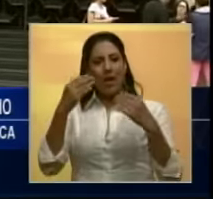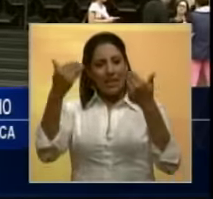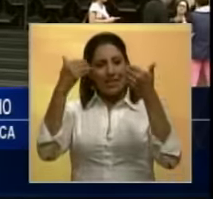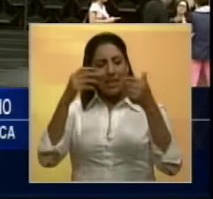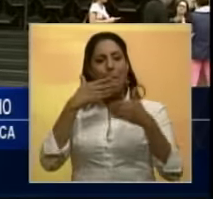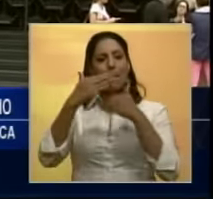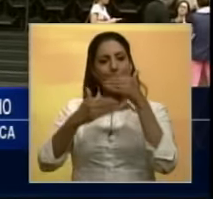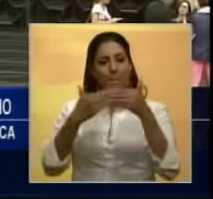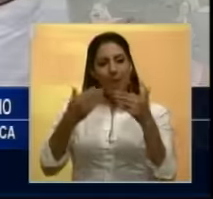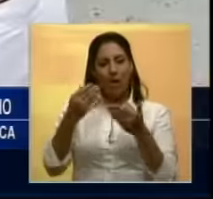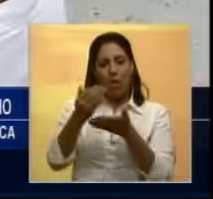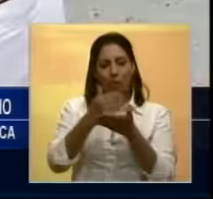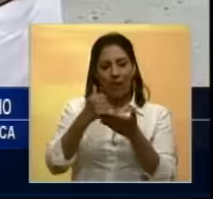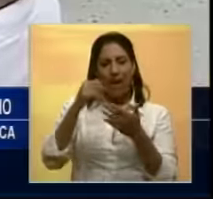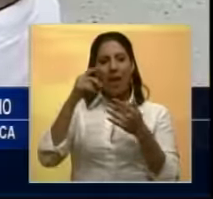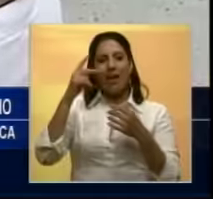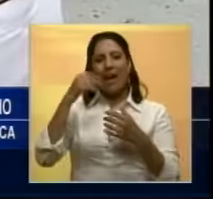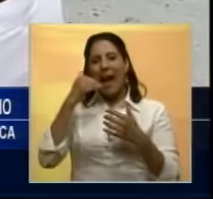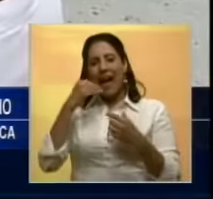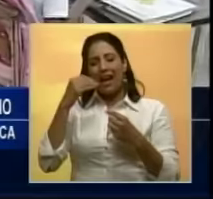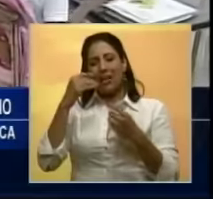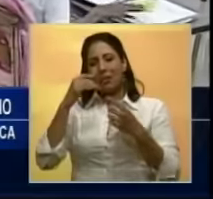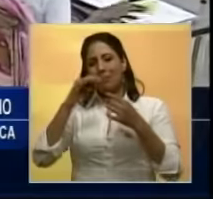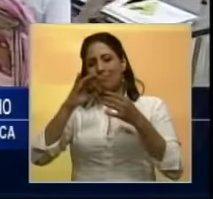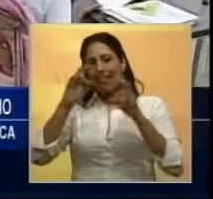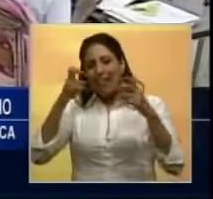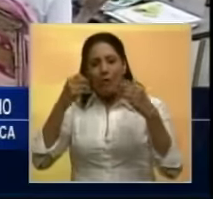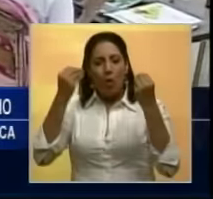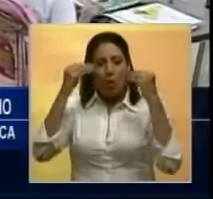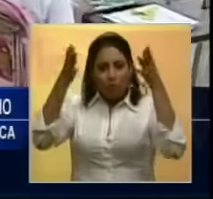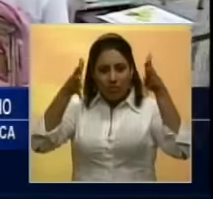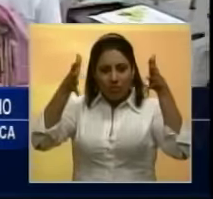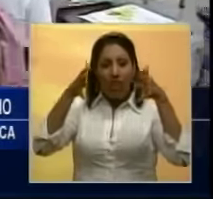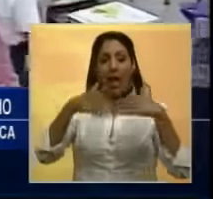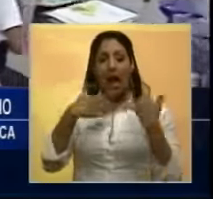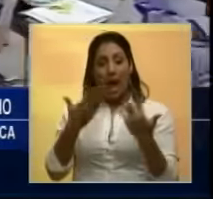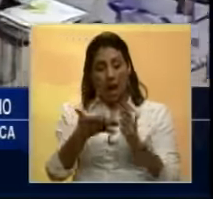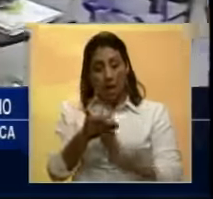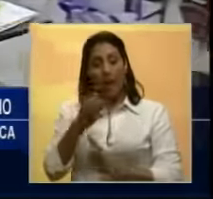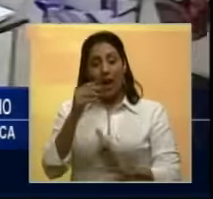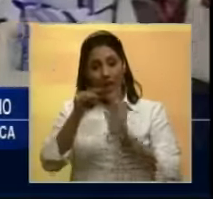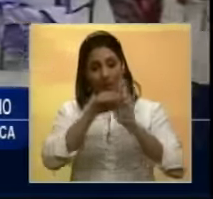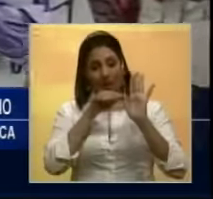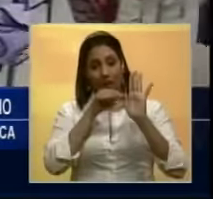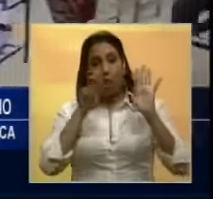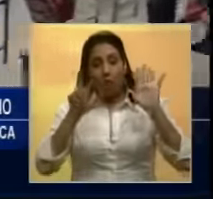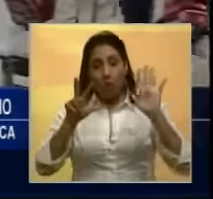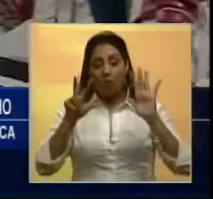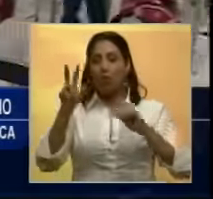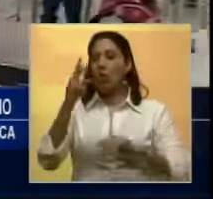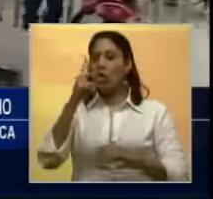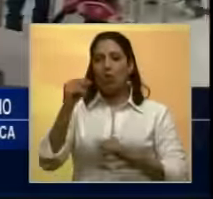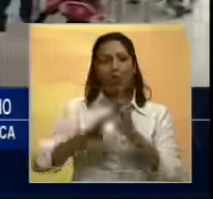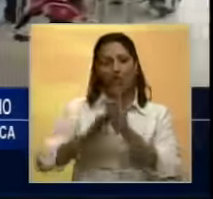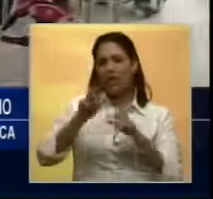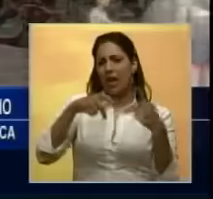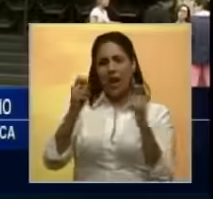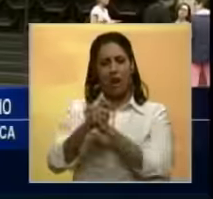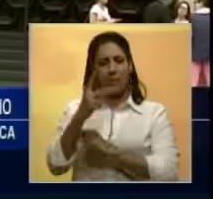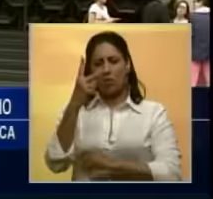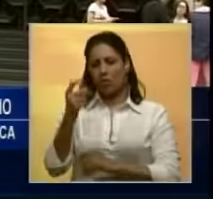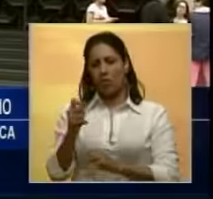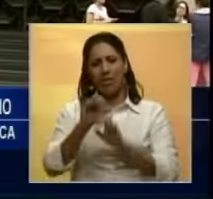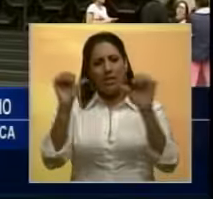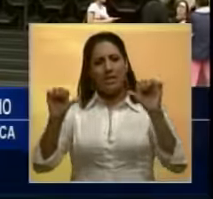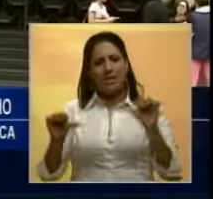formación y mejores recursos pedagógicos. Igualmente, anunció que el plan de estudio propuesto en el artículo 8 ya no se desarrollará en el sistema